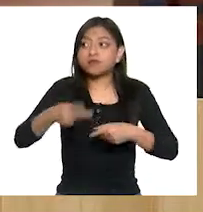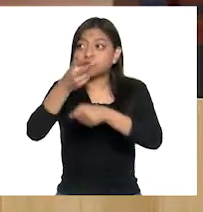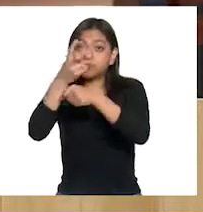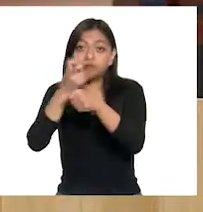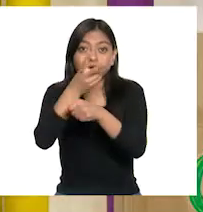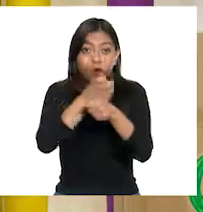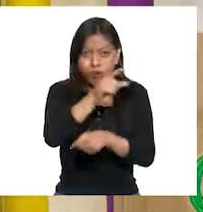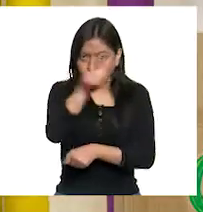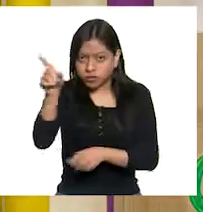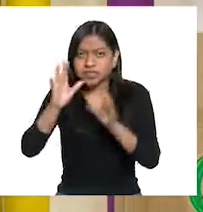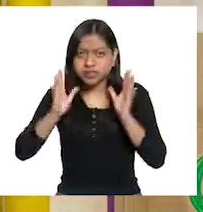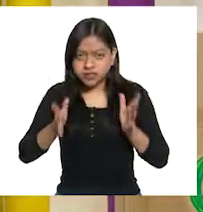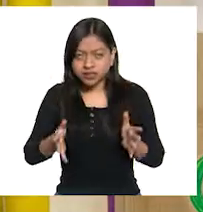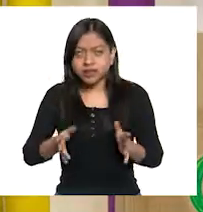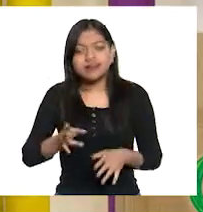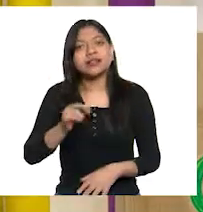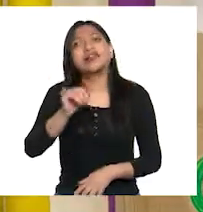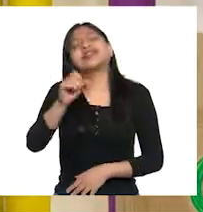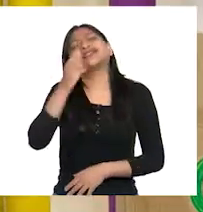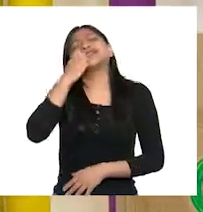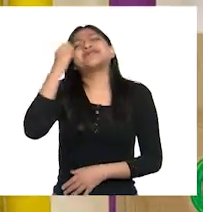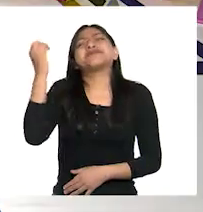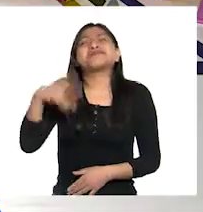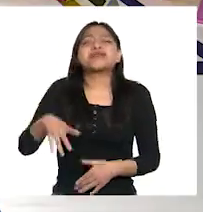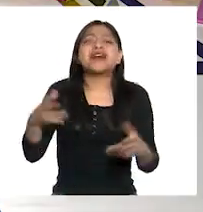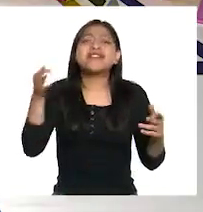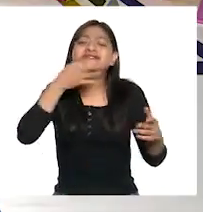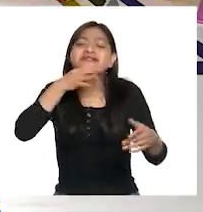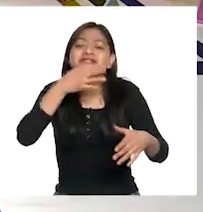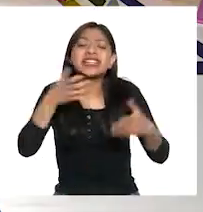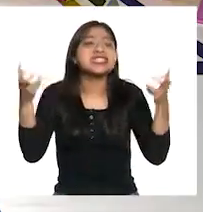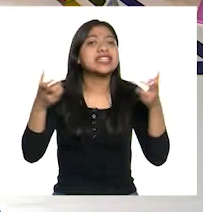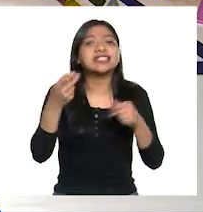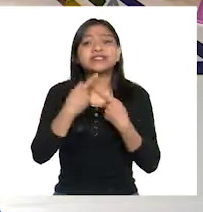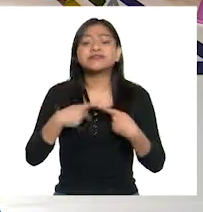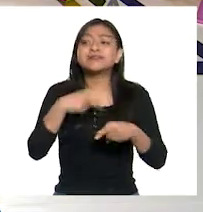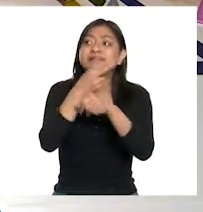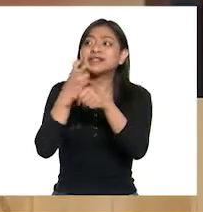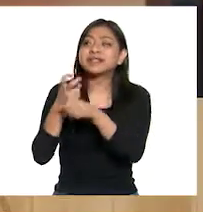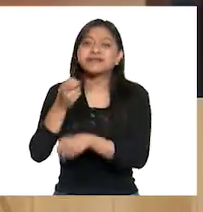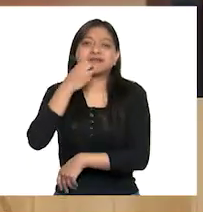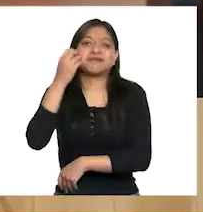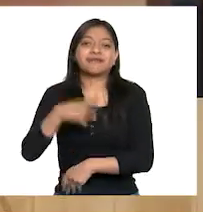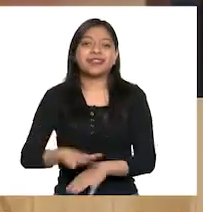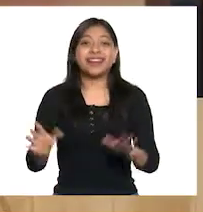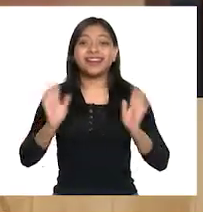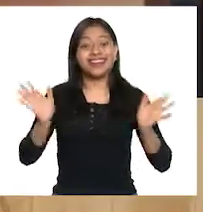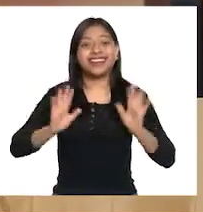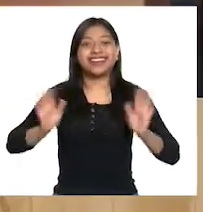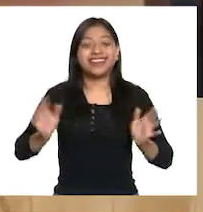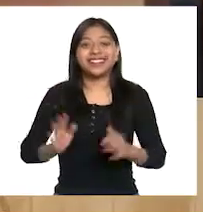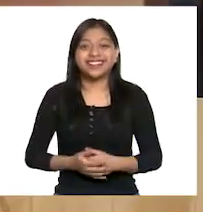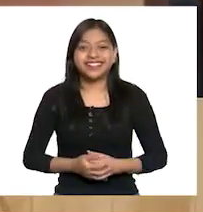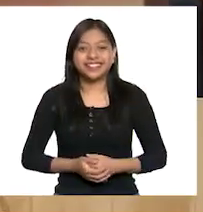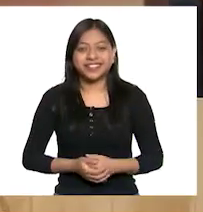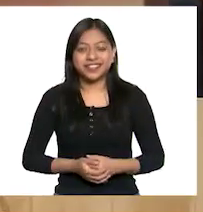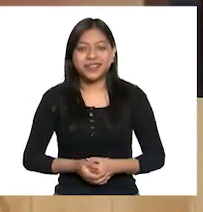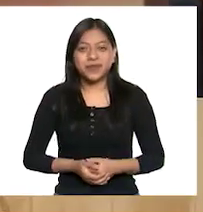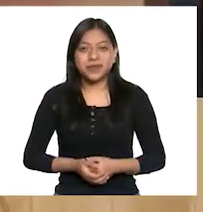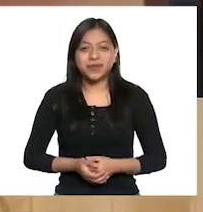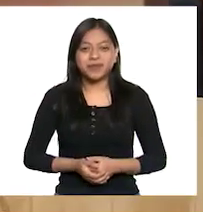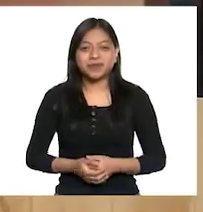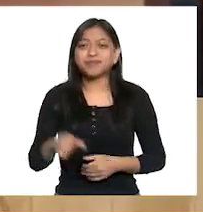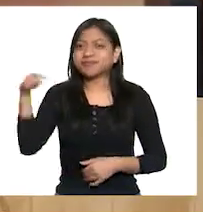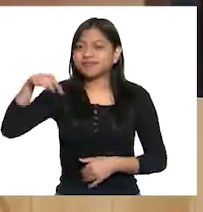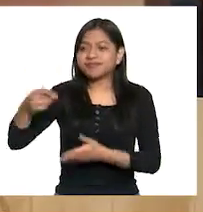Sí. Me parece genial además también organizar fiestas. Sí, ¿verdad? ¿Hola? ¡Ay! ¿Te digo? Hola. ¿Qué